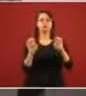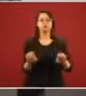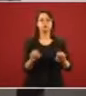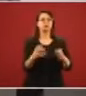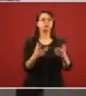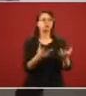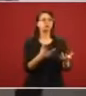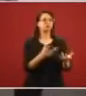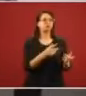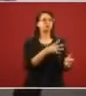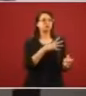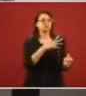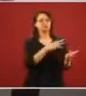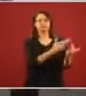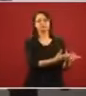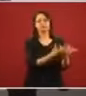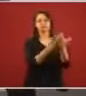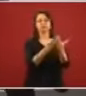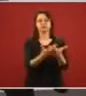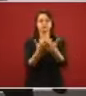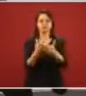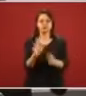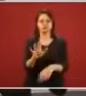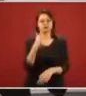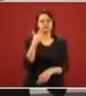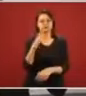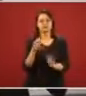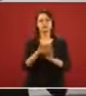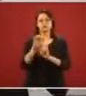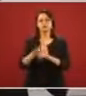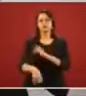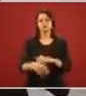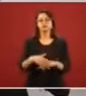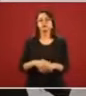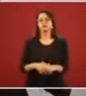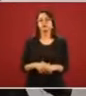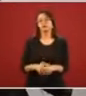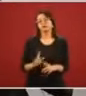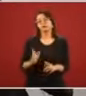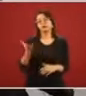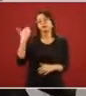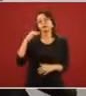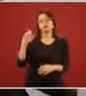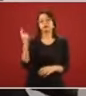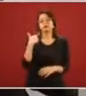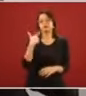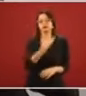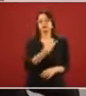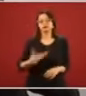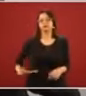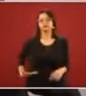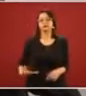Habían, por ejemplo, casas de descanso para el presidente.